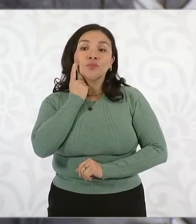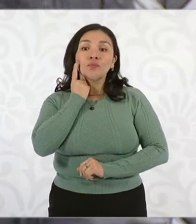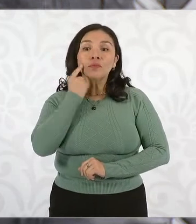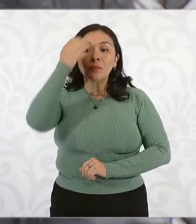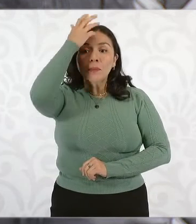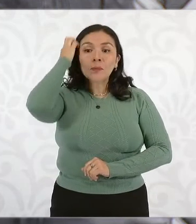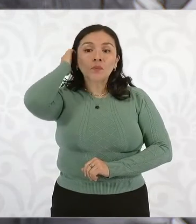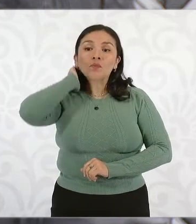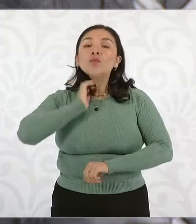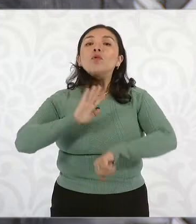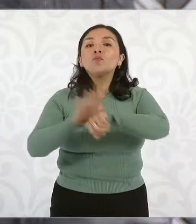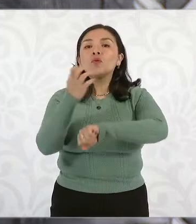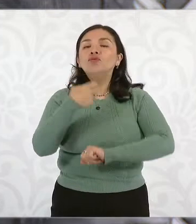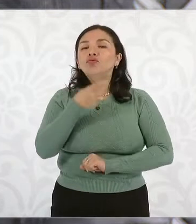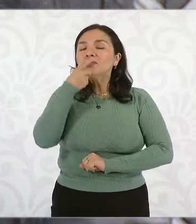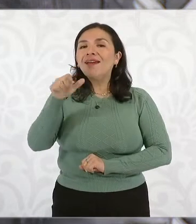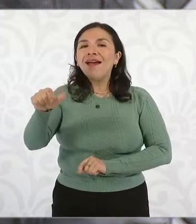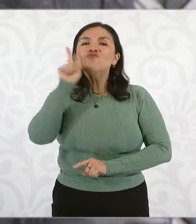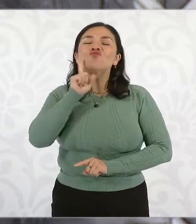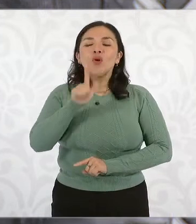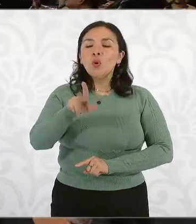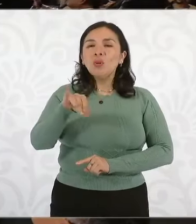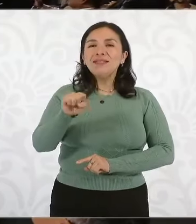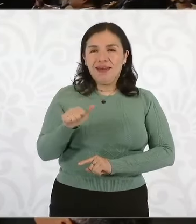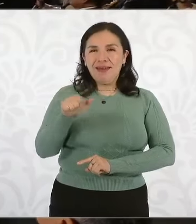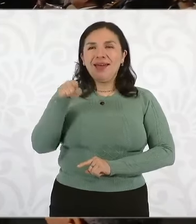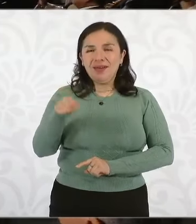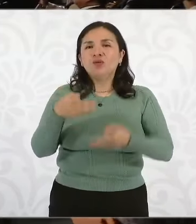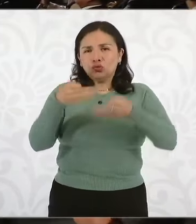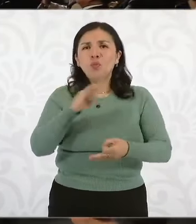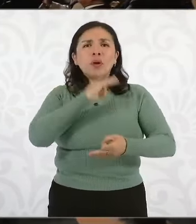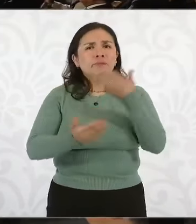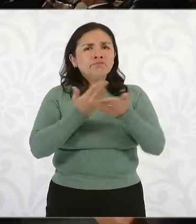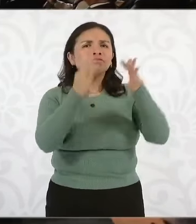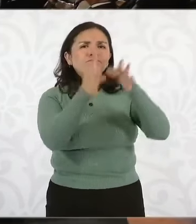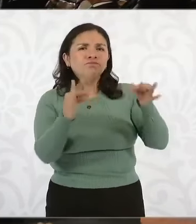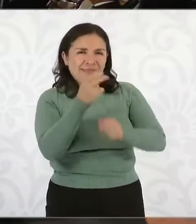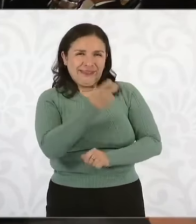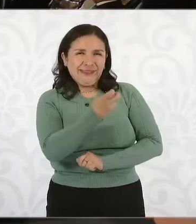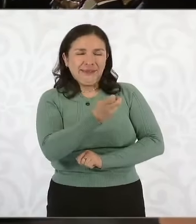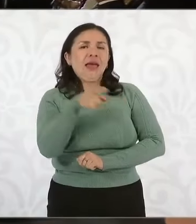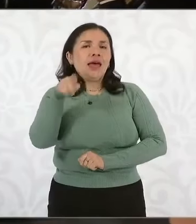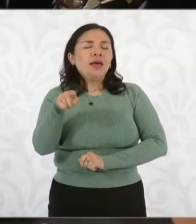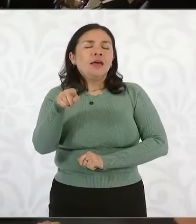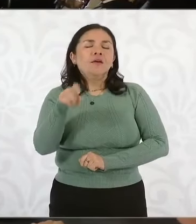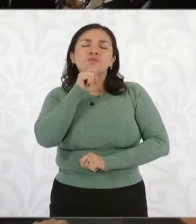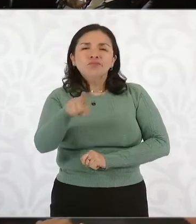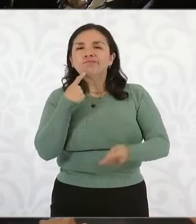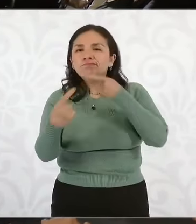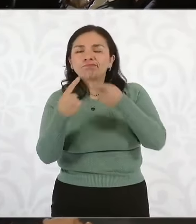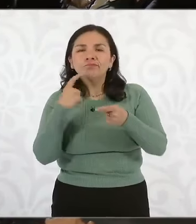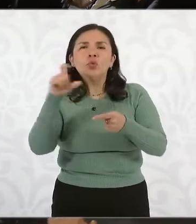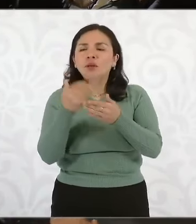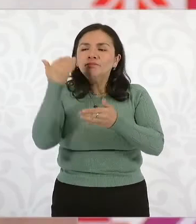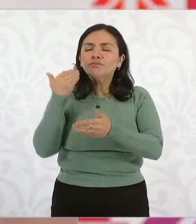a Luisa María Alcalde, consejera jurídica, que pueda presentar esta iniciativa que estuvo trabajando desde hace